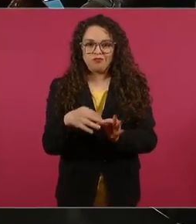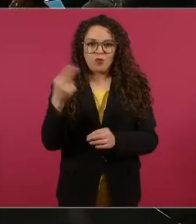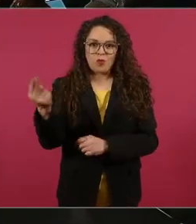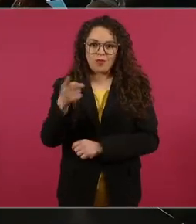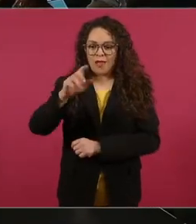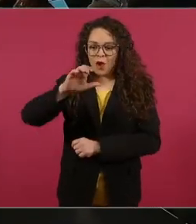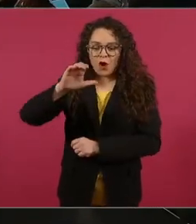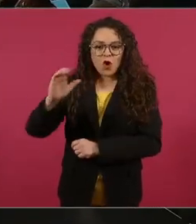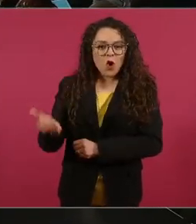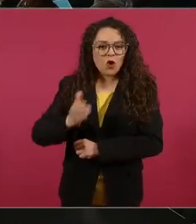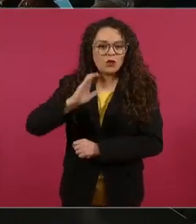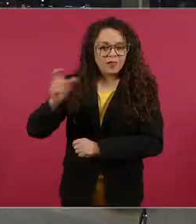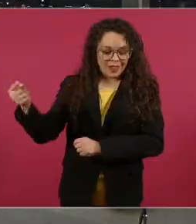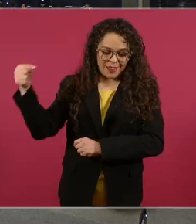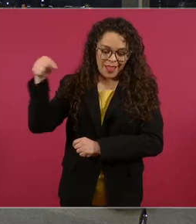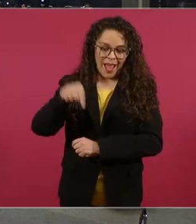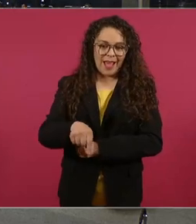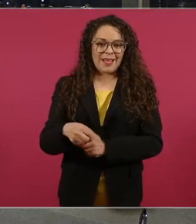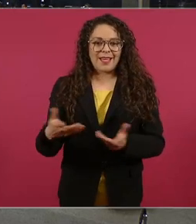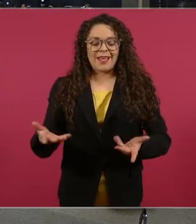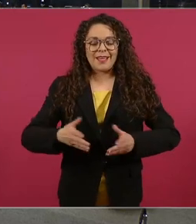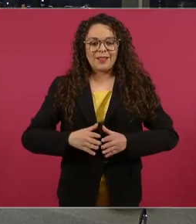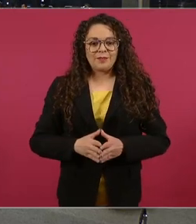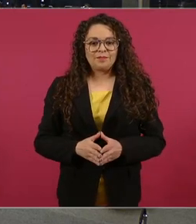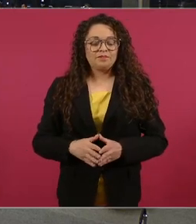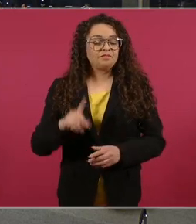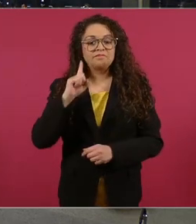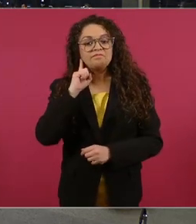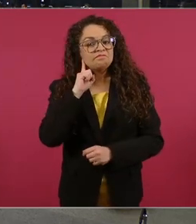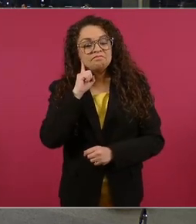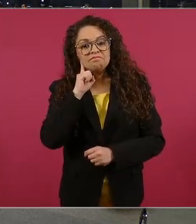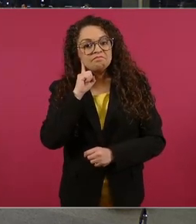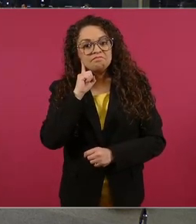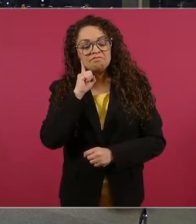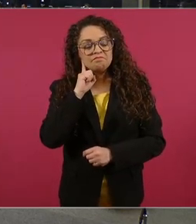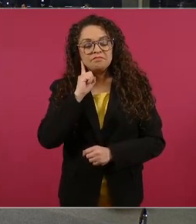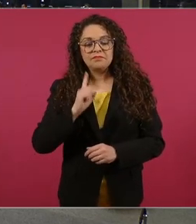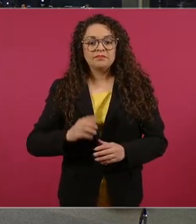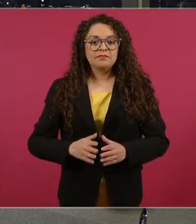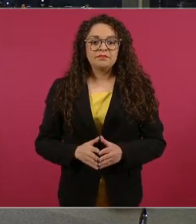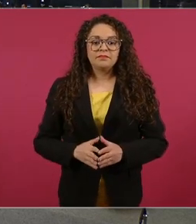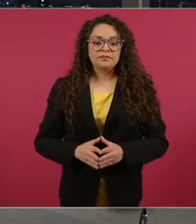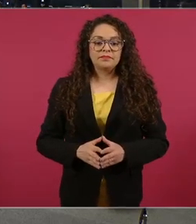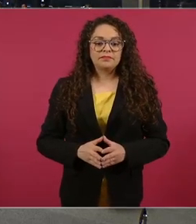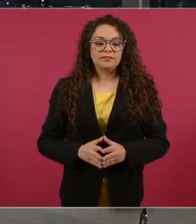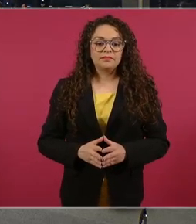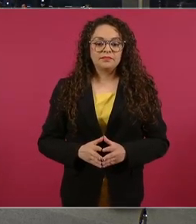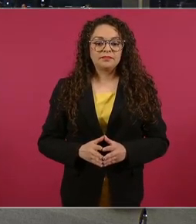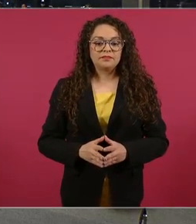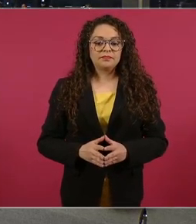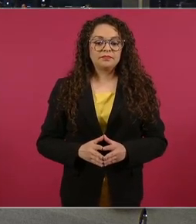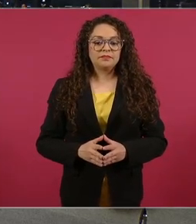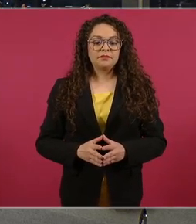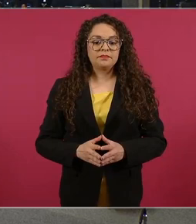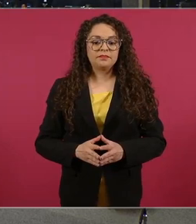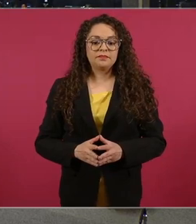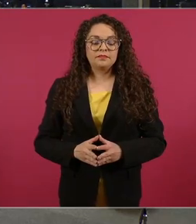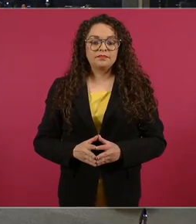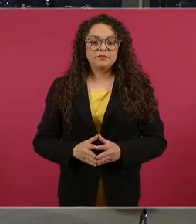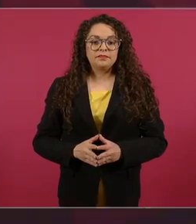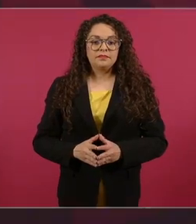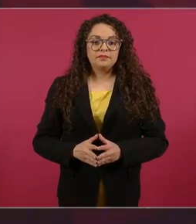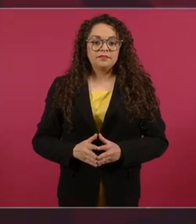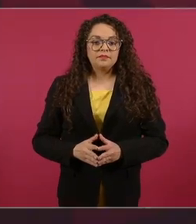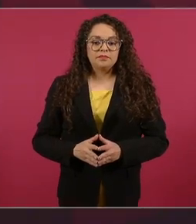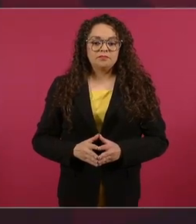consentidos. ¿Estaría cerrado el tema, como dijo la canciller Bárcena, sobre este asunto? Pues sí.